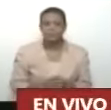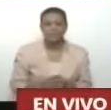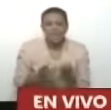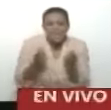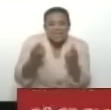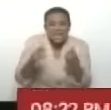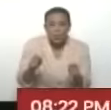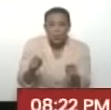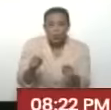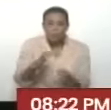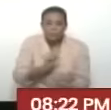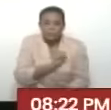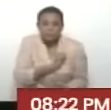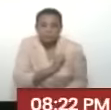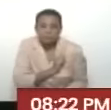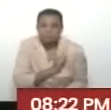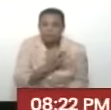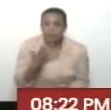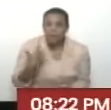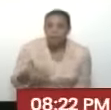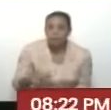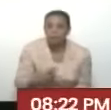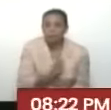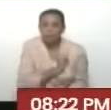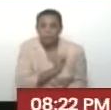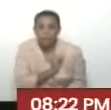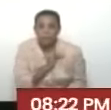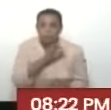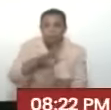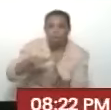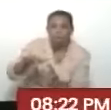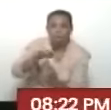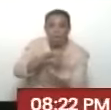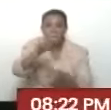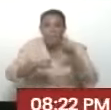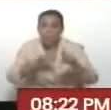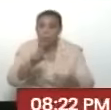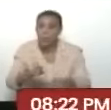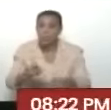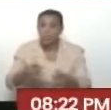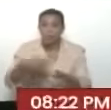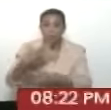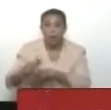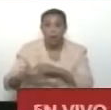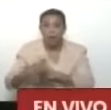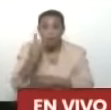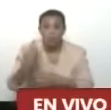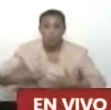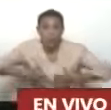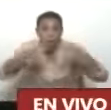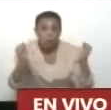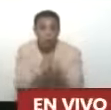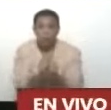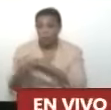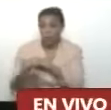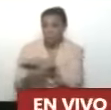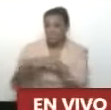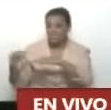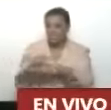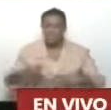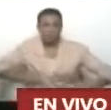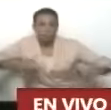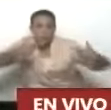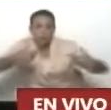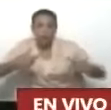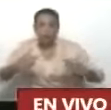tratar de sembrar temor en la población venezolana porque algunas preguntas nos iban a llevar a una guerra con Guyana. Y lo que